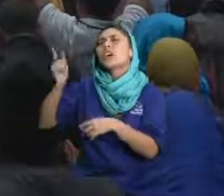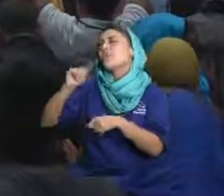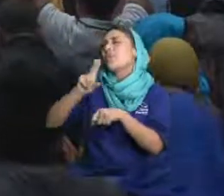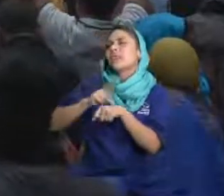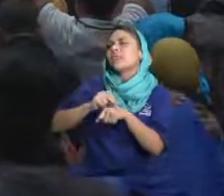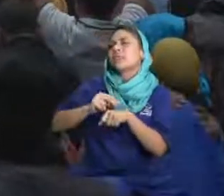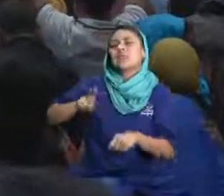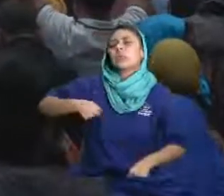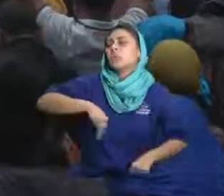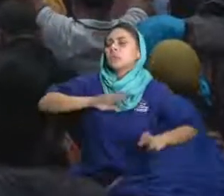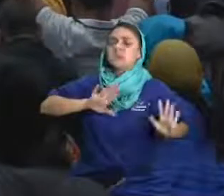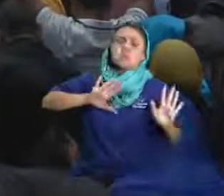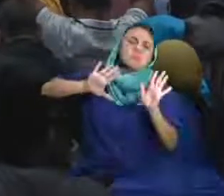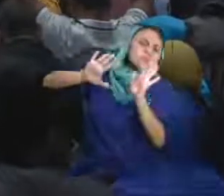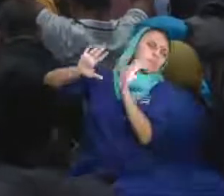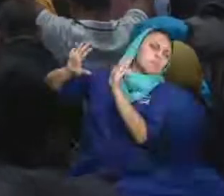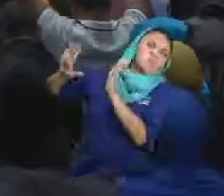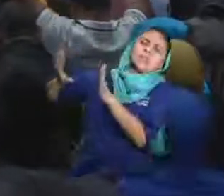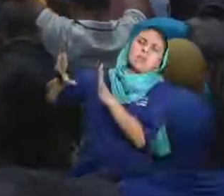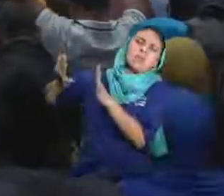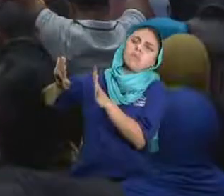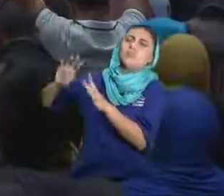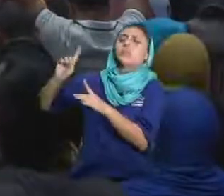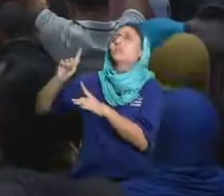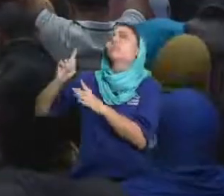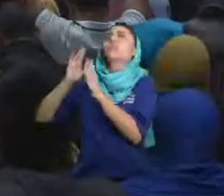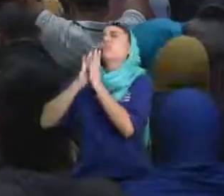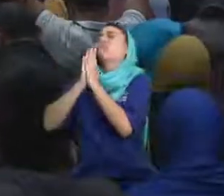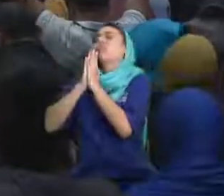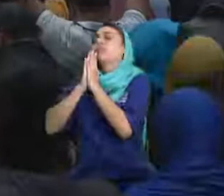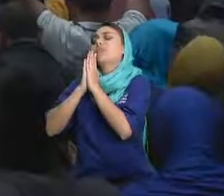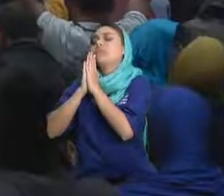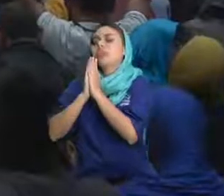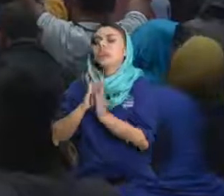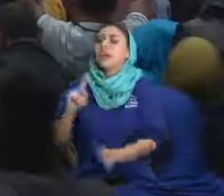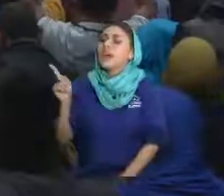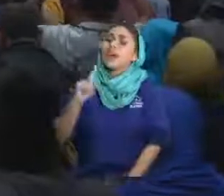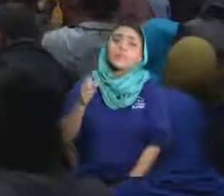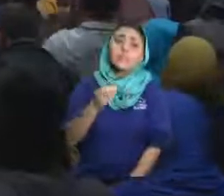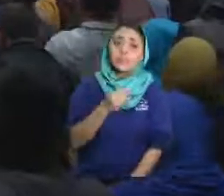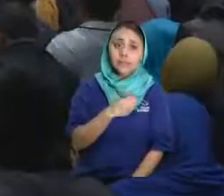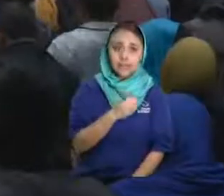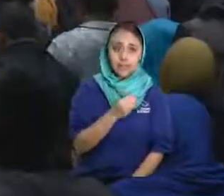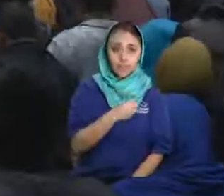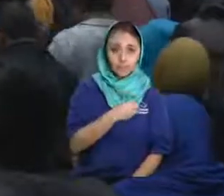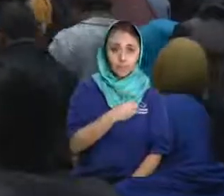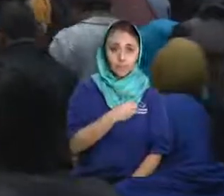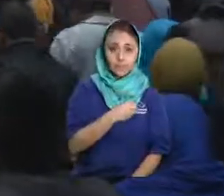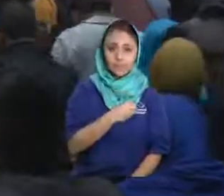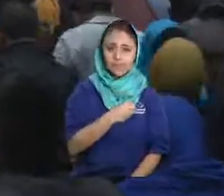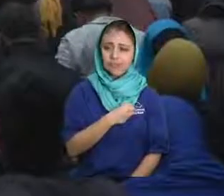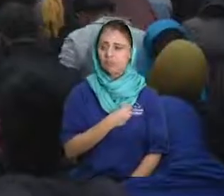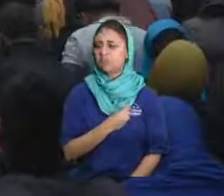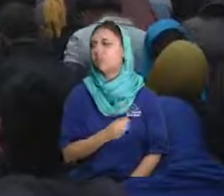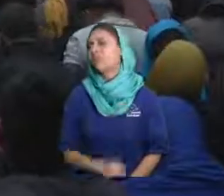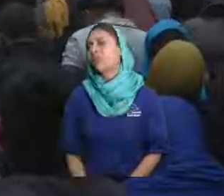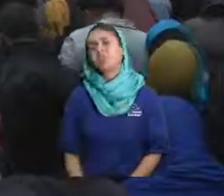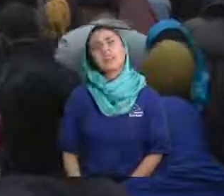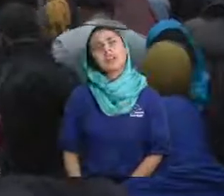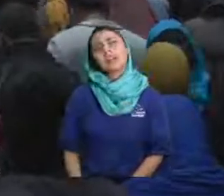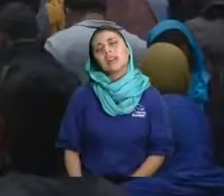menospreciemos de ninguna manera. No queremos en ningún